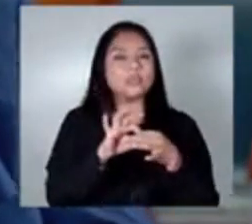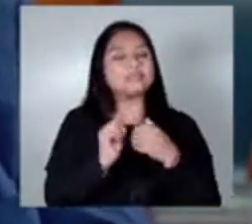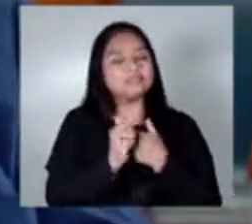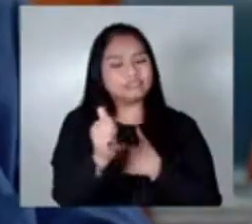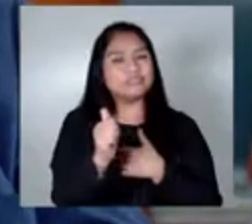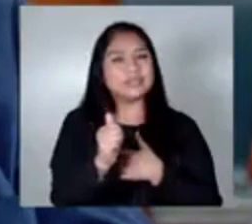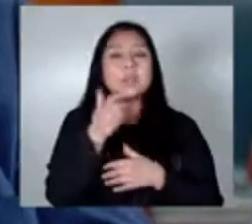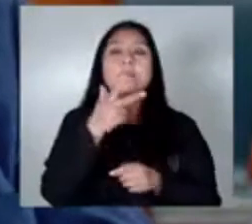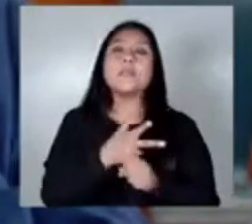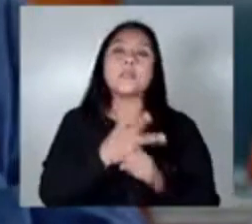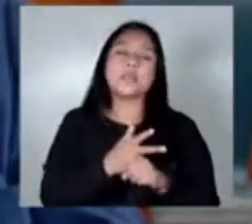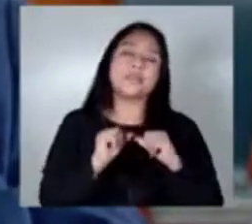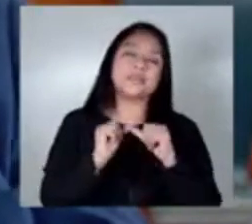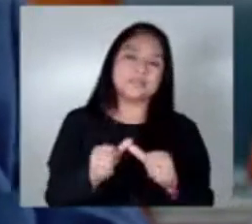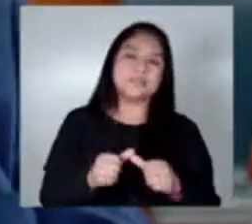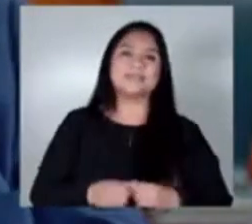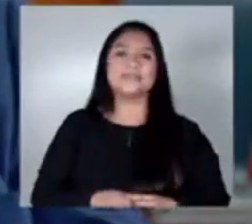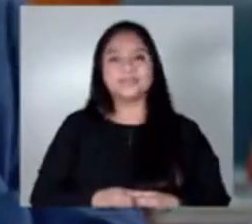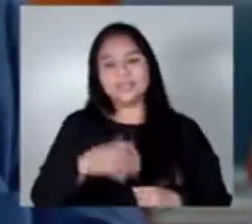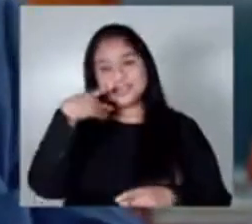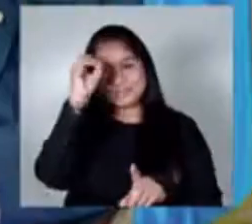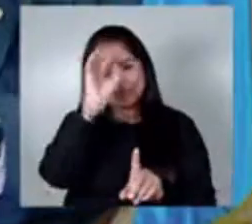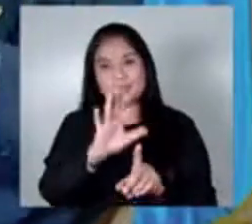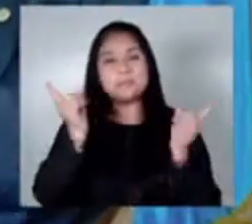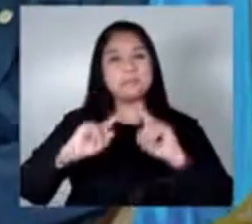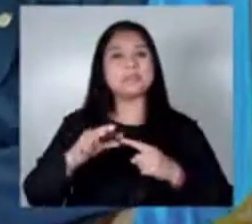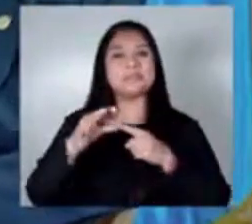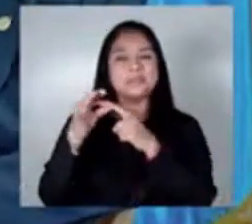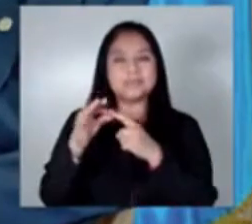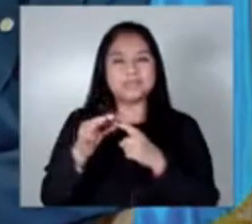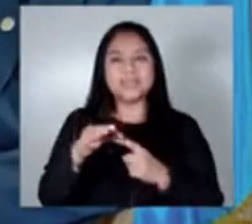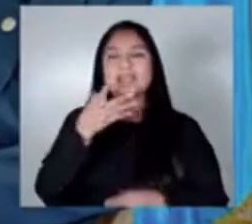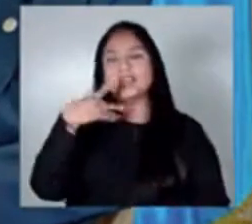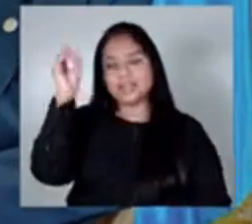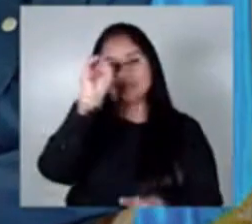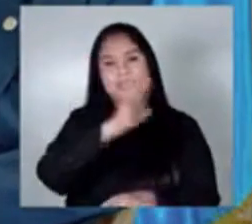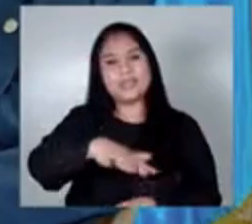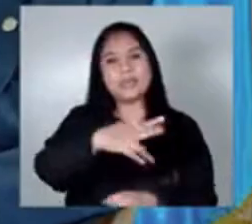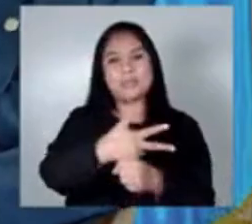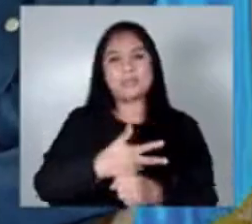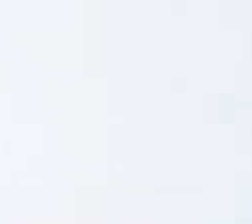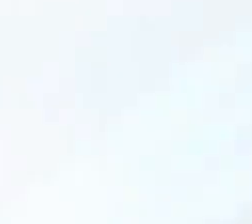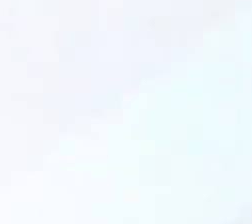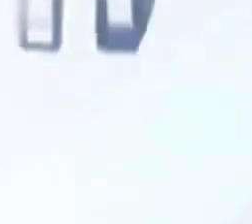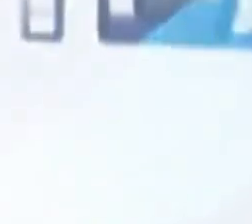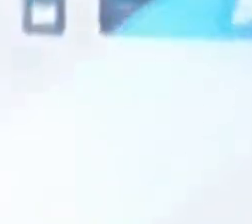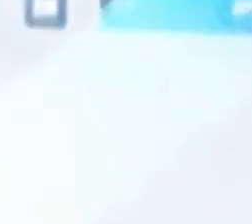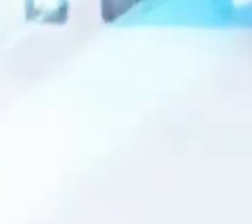juntos saldremos adelante, porque Guatemala no se detiene. Que Dios les bendiga, especialmente que Dios bendiga a